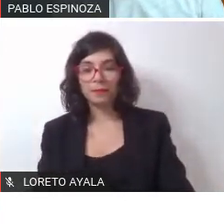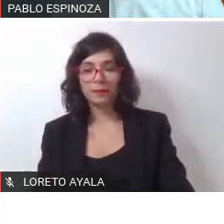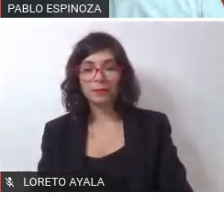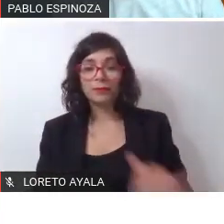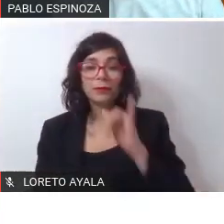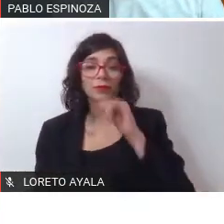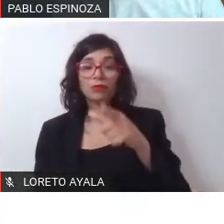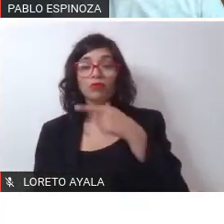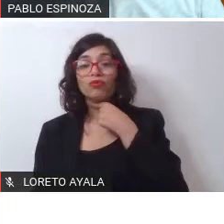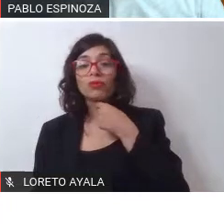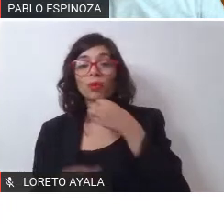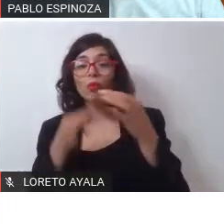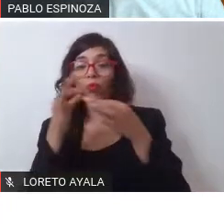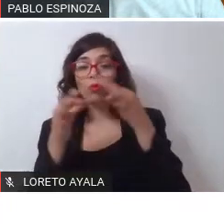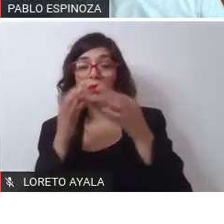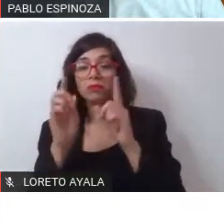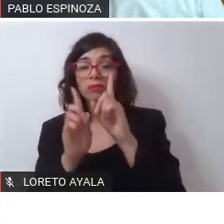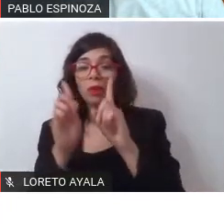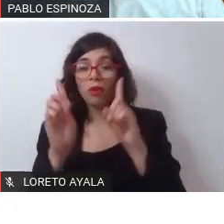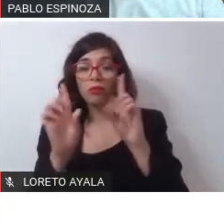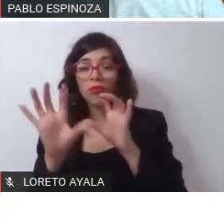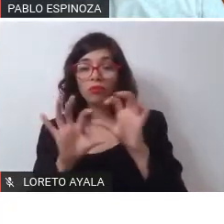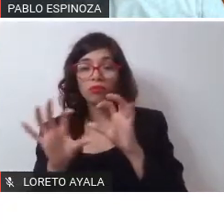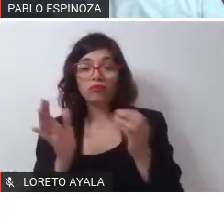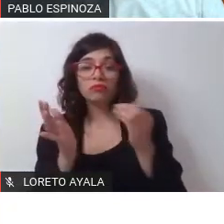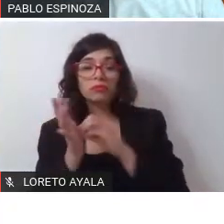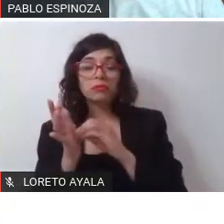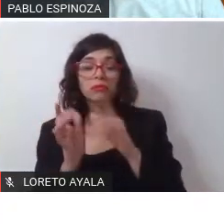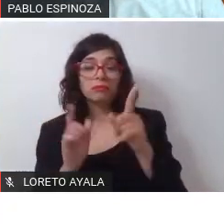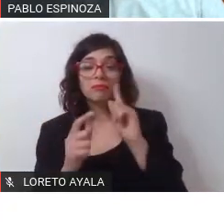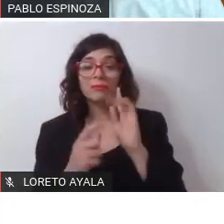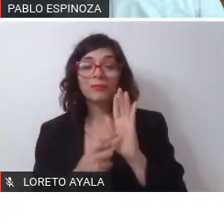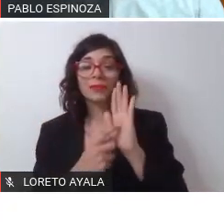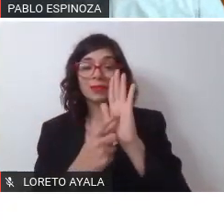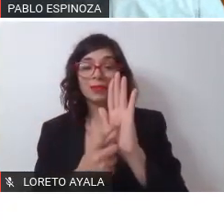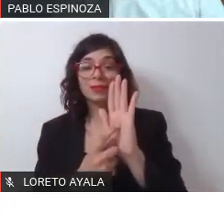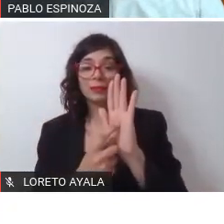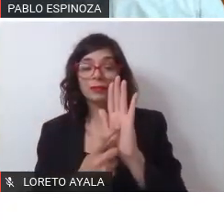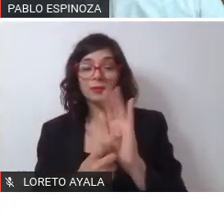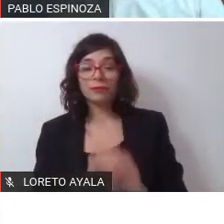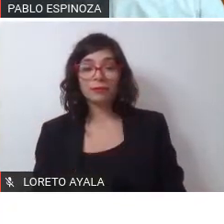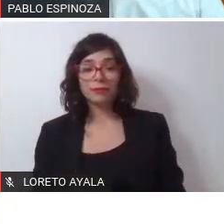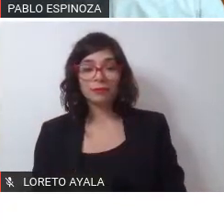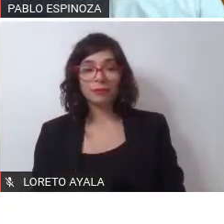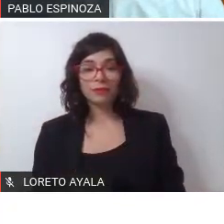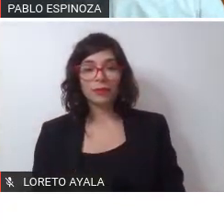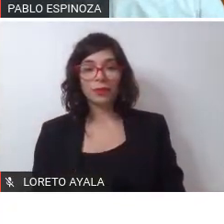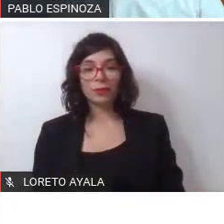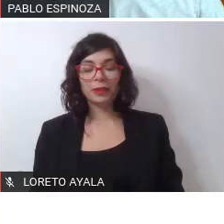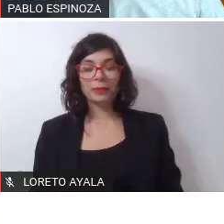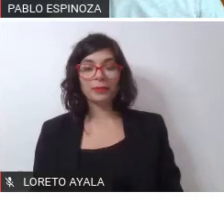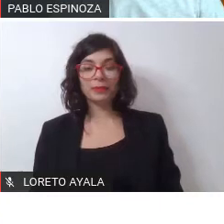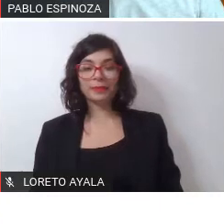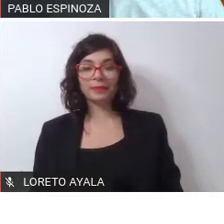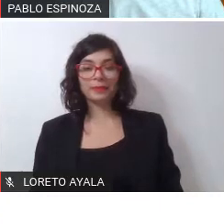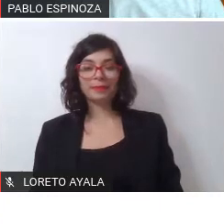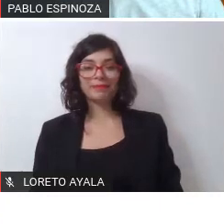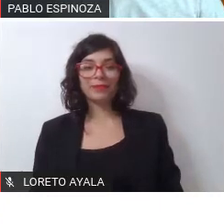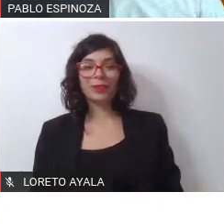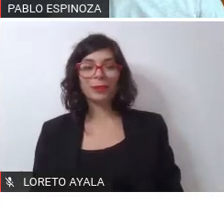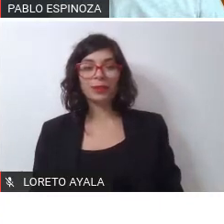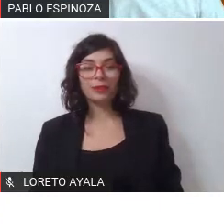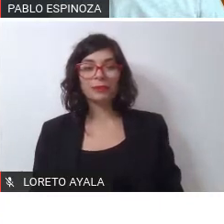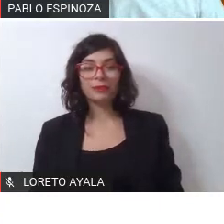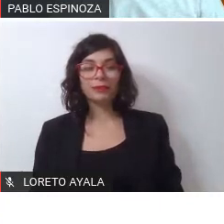antes de pasar a la etapa ya de presentación. Respecto. Sí, feliz de tomar esta responsabilidad de ser